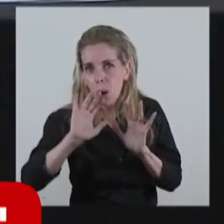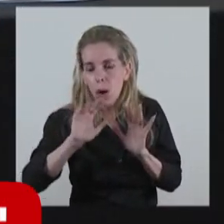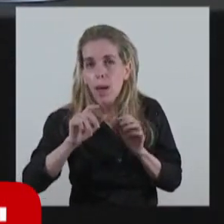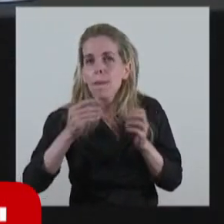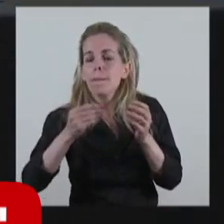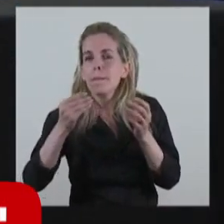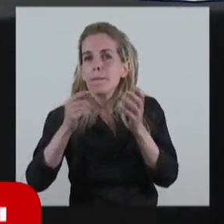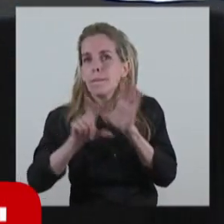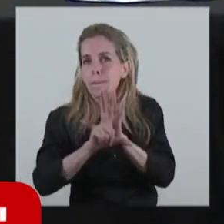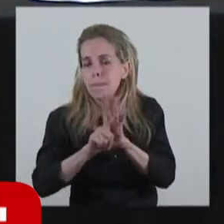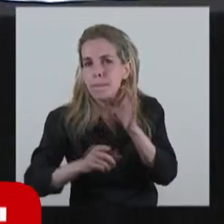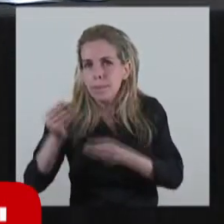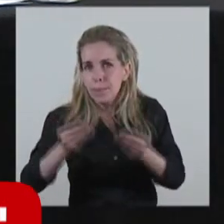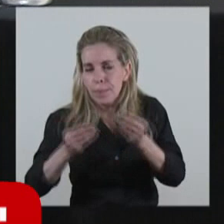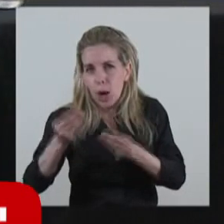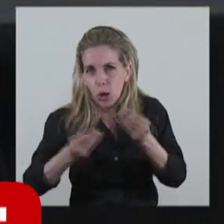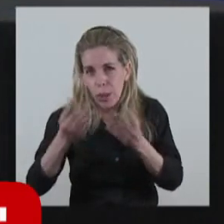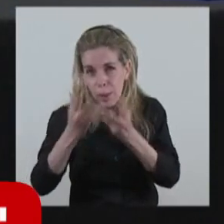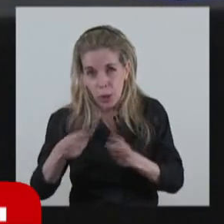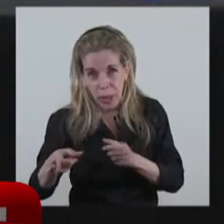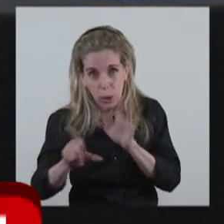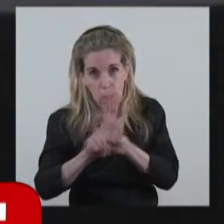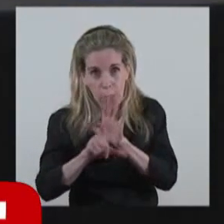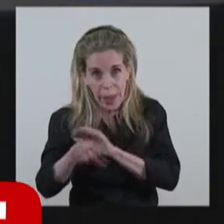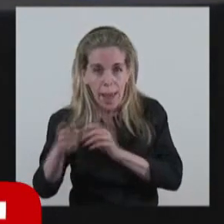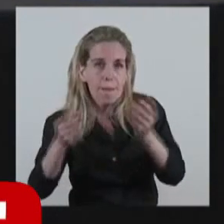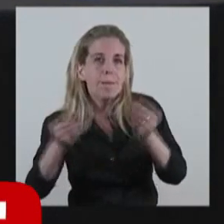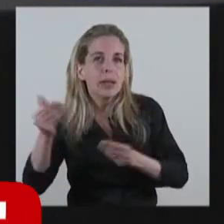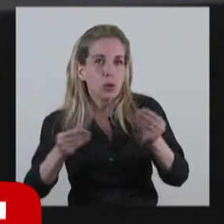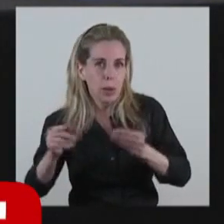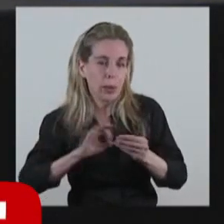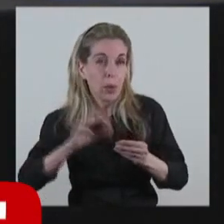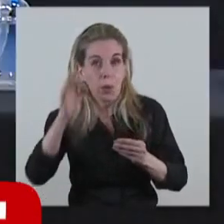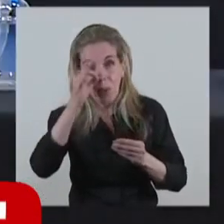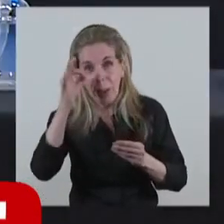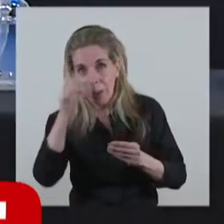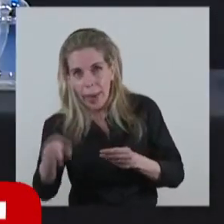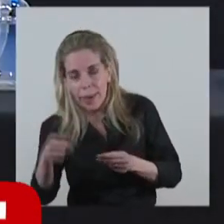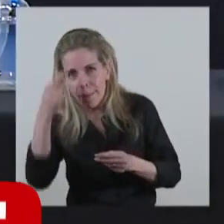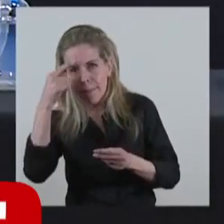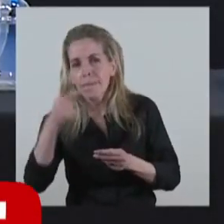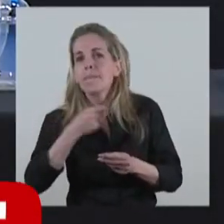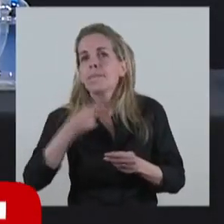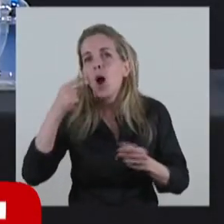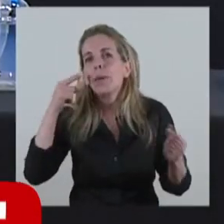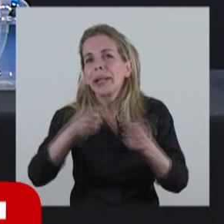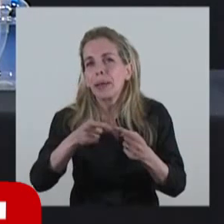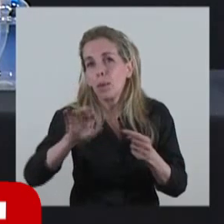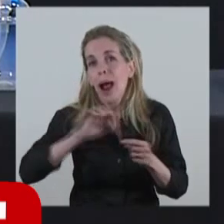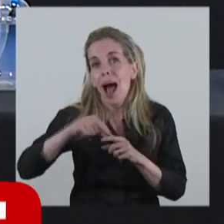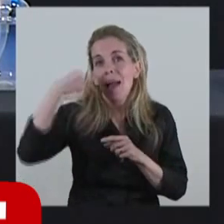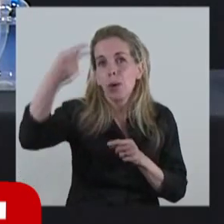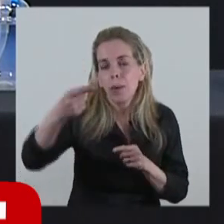de presupuesto 2020 apunta a un objetivo de inflación del 29% en el año